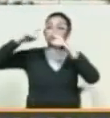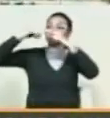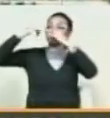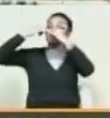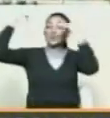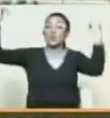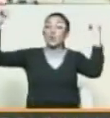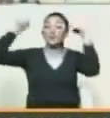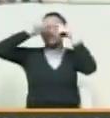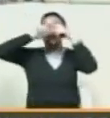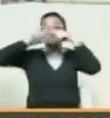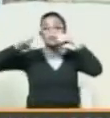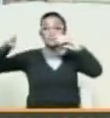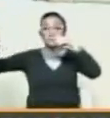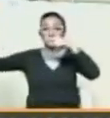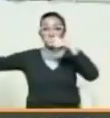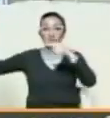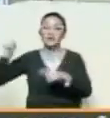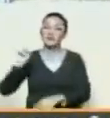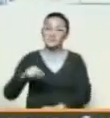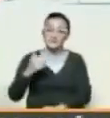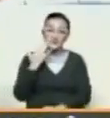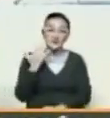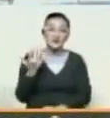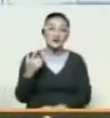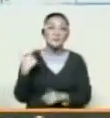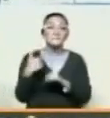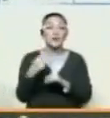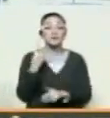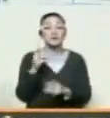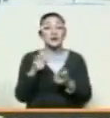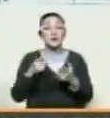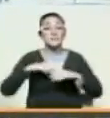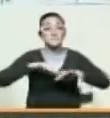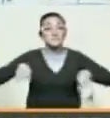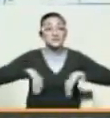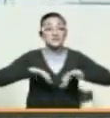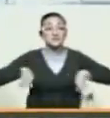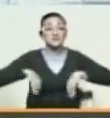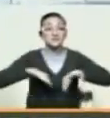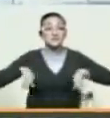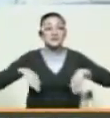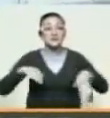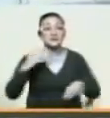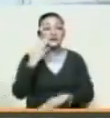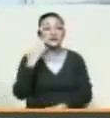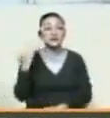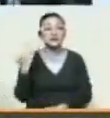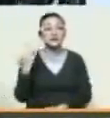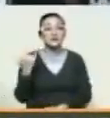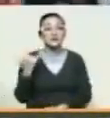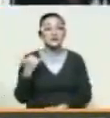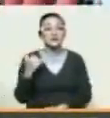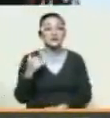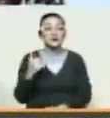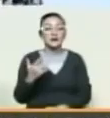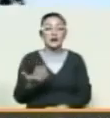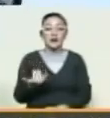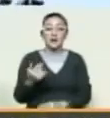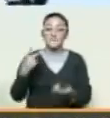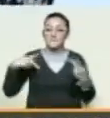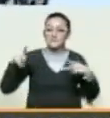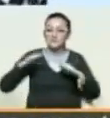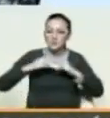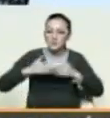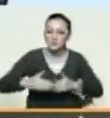atractivo principal de nuestro parque. Aparte de las tres piscinas que tenemos, el paseo en bote y todas las